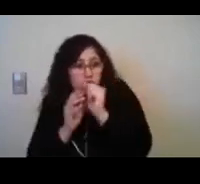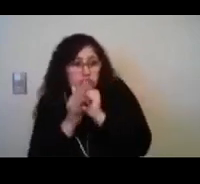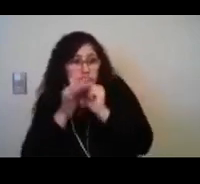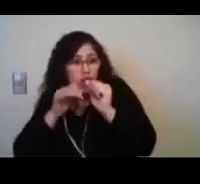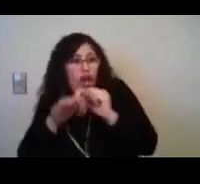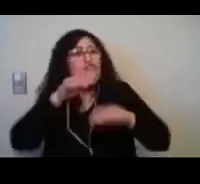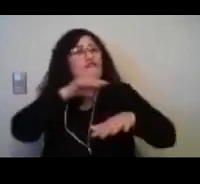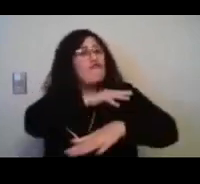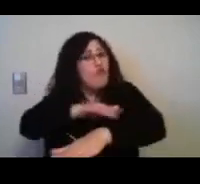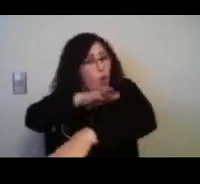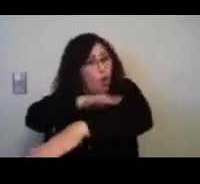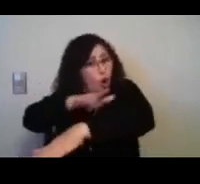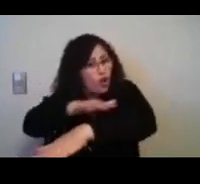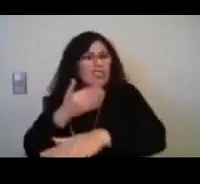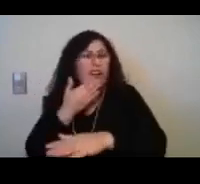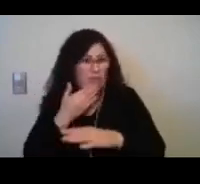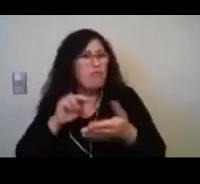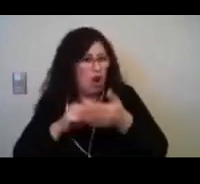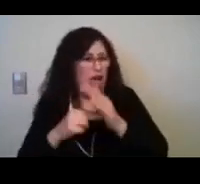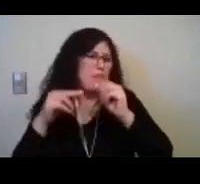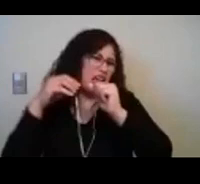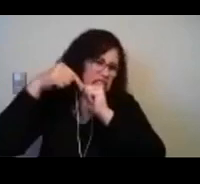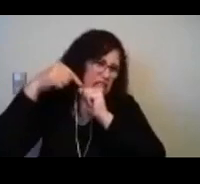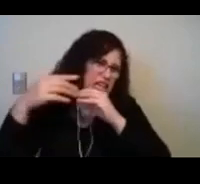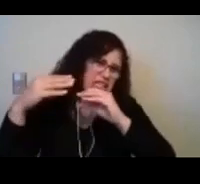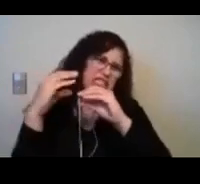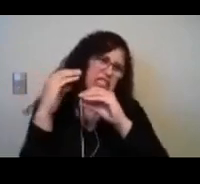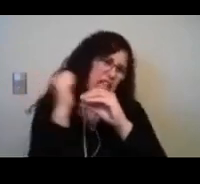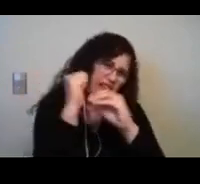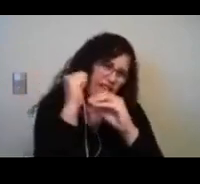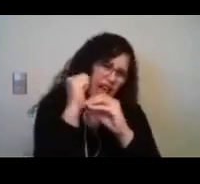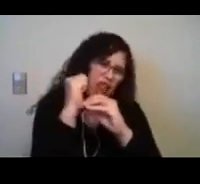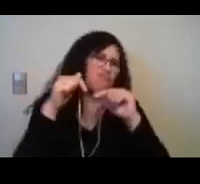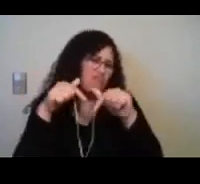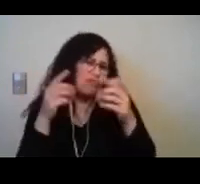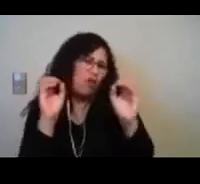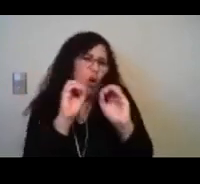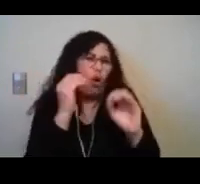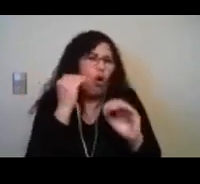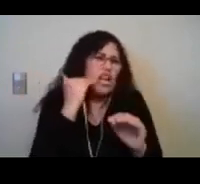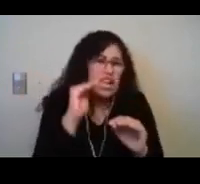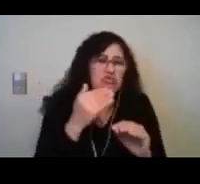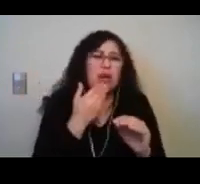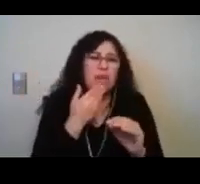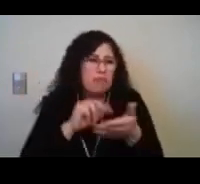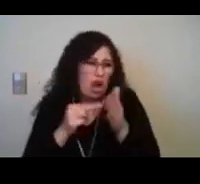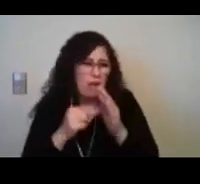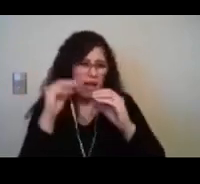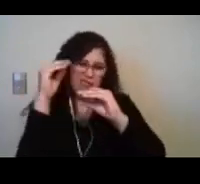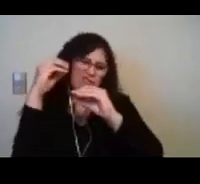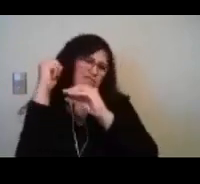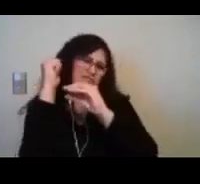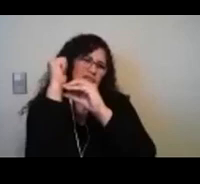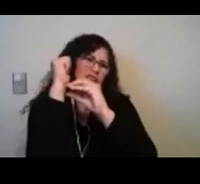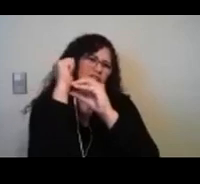en caso del niño, alguna parálisis cerebral, ¿cierto? De tipo cerebelosa, ya, entonces, no tiene que ver con la edad, tiene que ver con